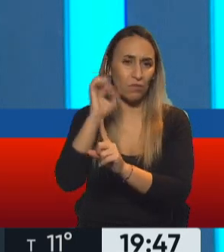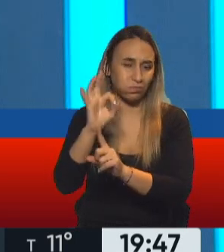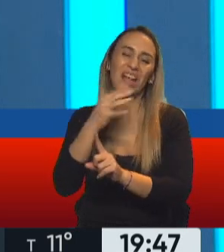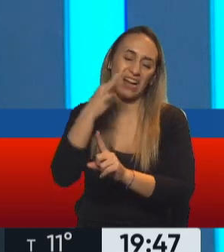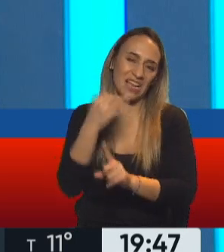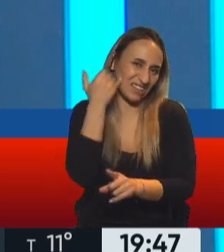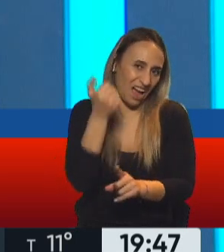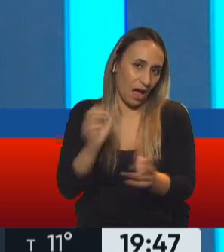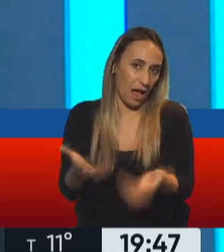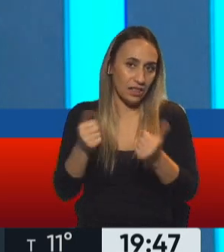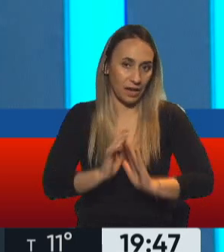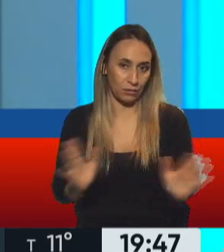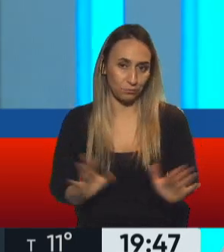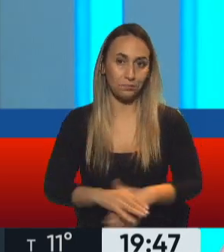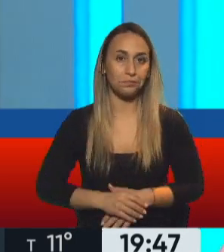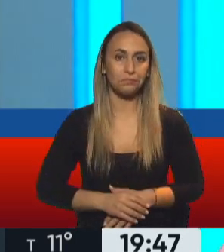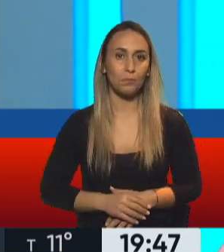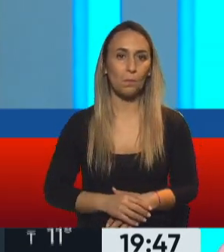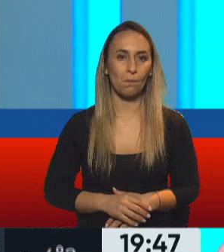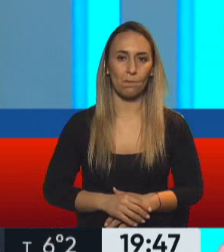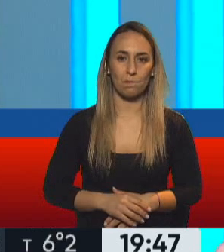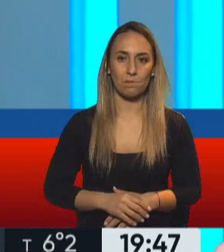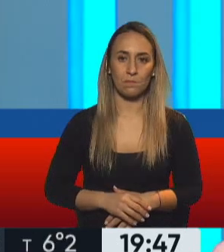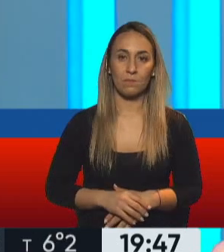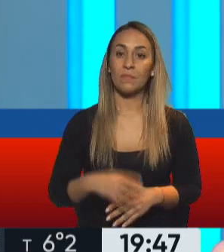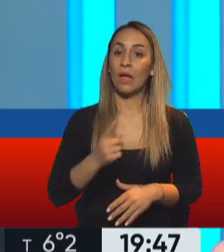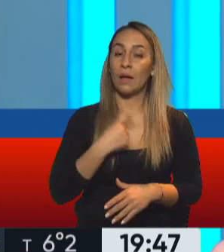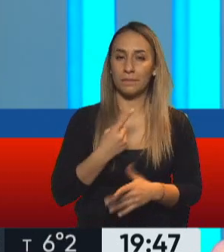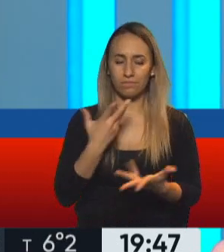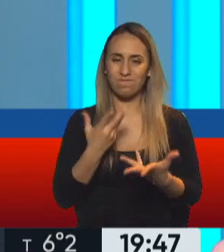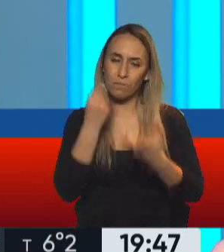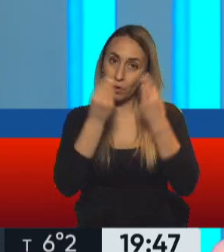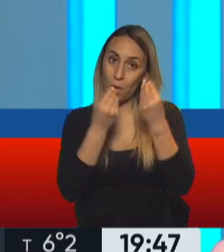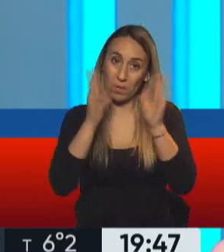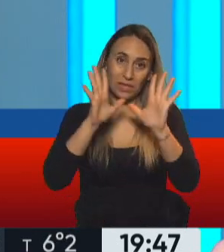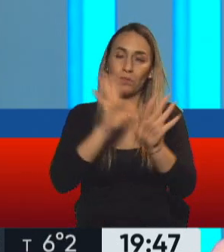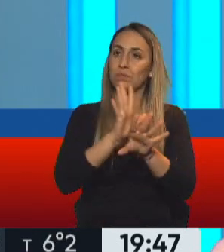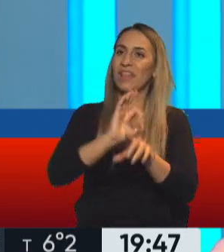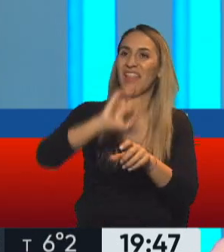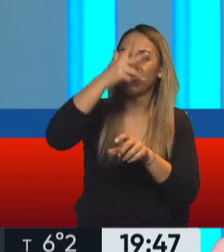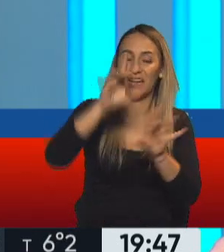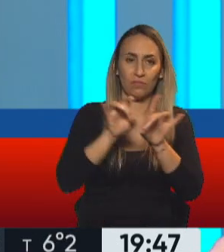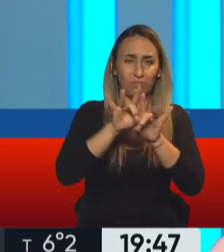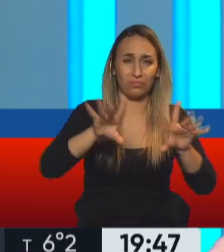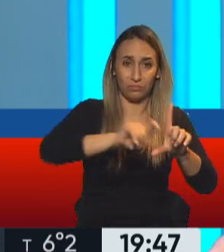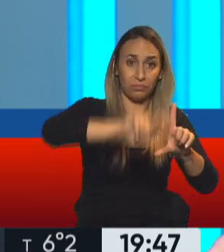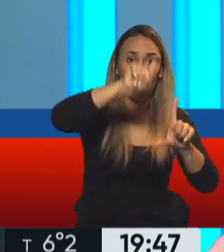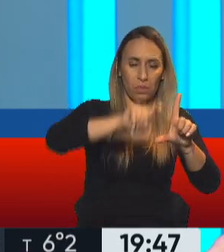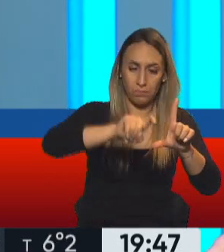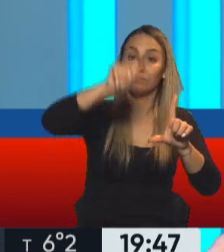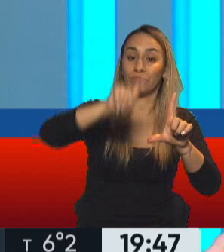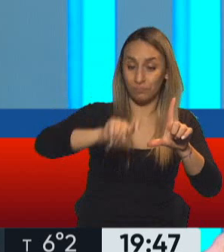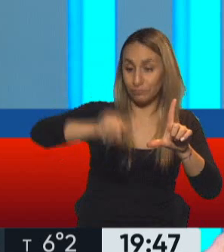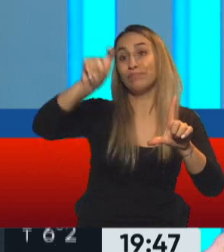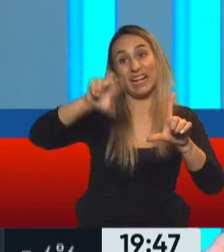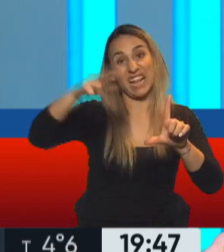Ya está de alta. Mientras nos preocupamos por esto que puede ser una tercera ola, no lo sabemos, no sabemos cómo va a impactar, aunque tenemos lo que ha